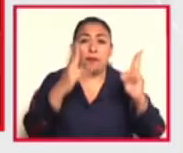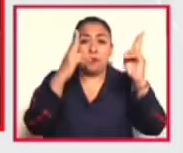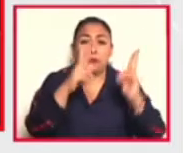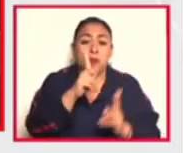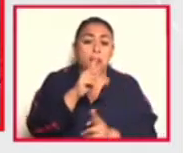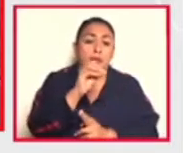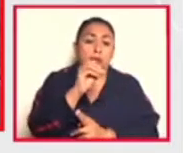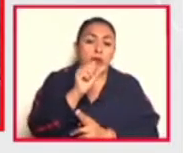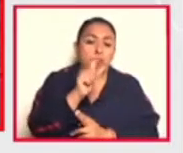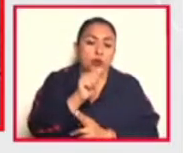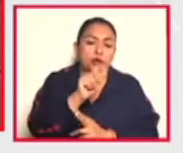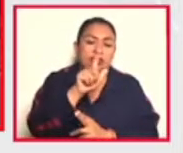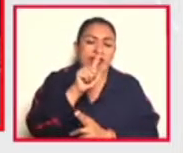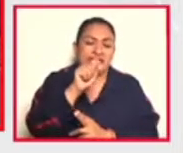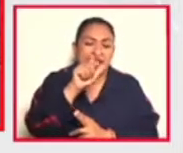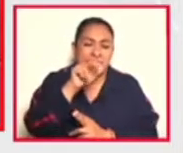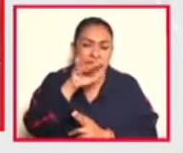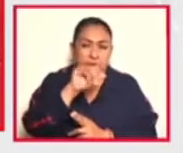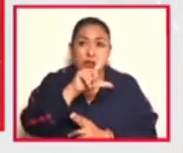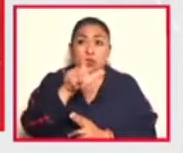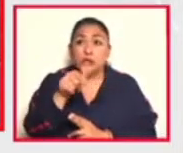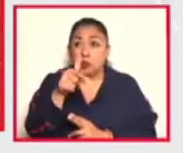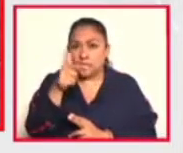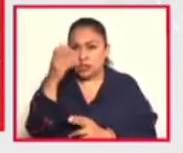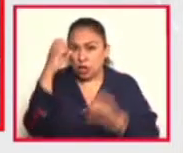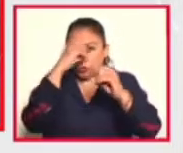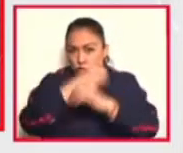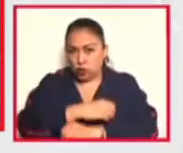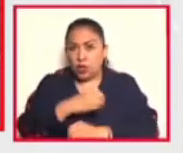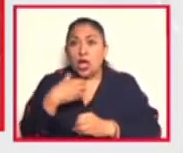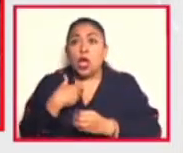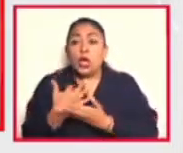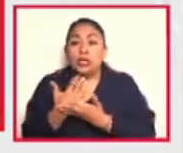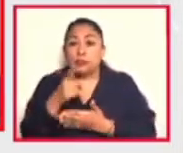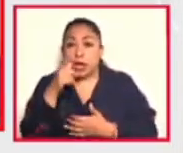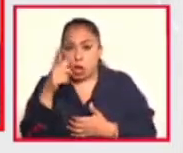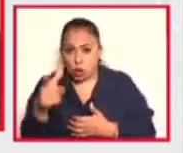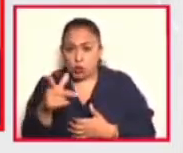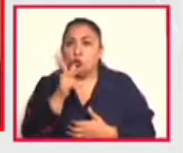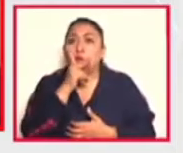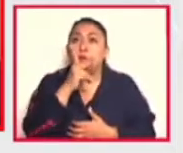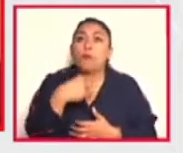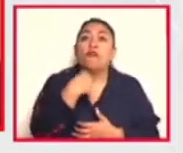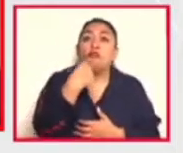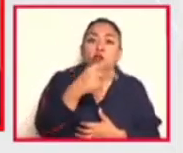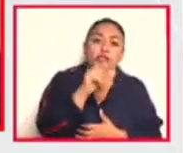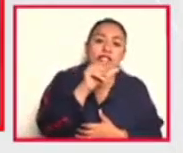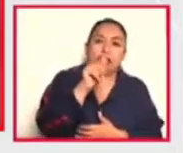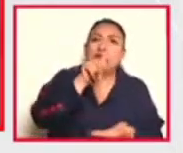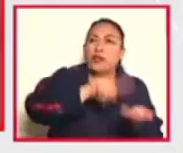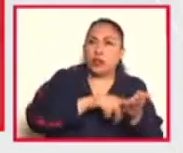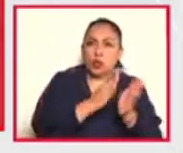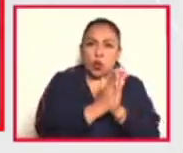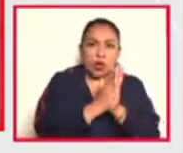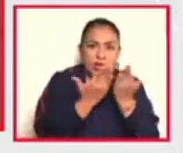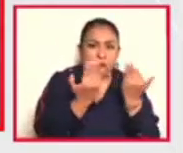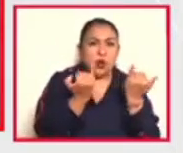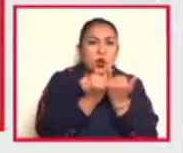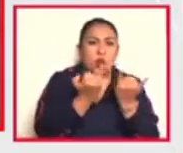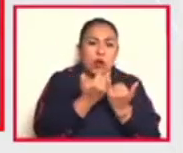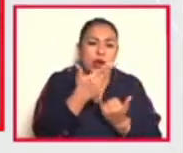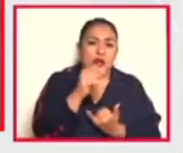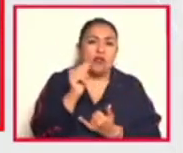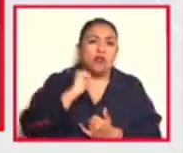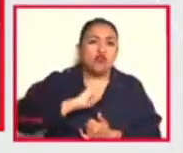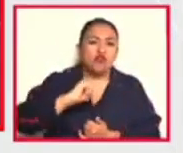Spero Lucem, después de la oscuridad, espero luz, post latina, que también aparece en el libro de Job del Antiguo Testamento, y que le